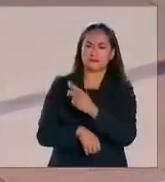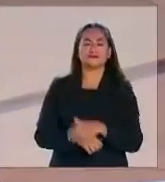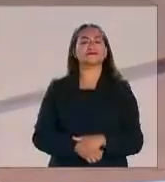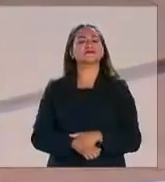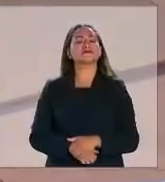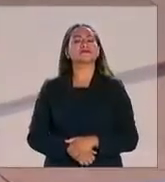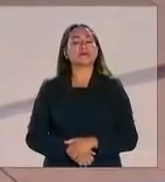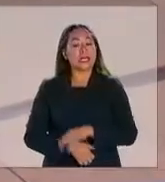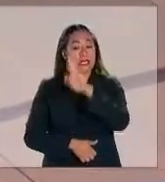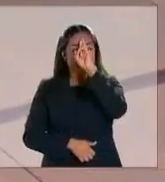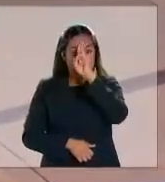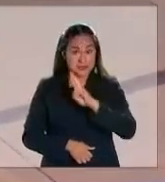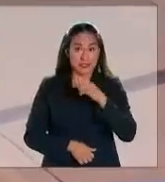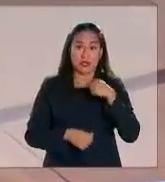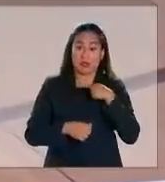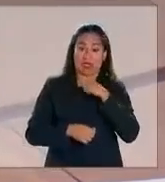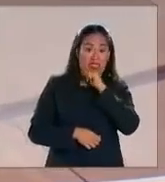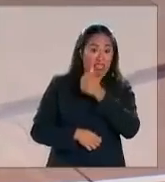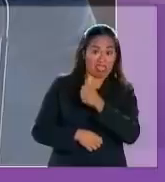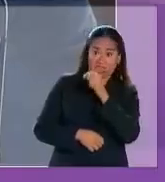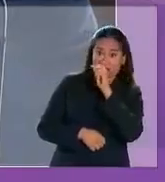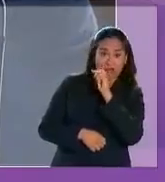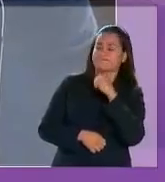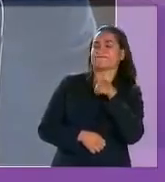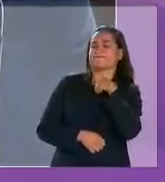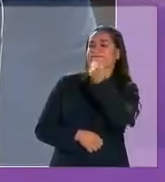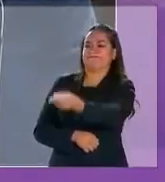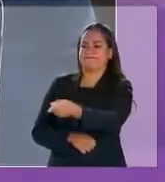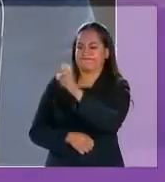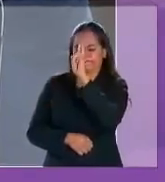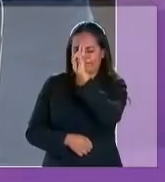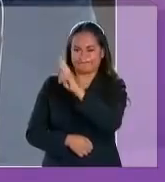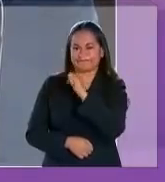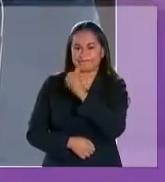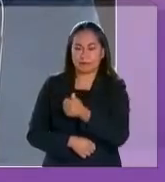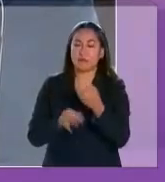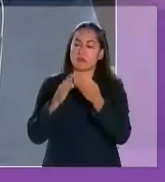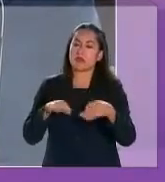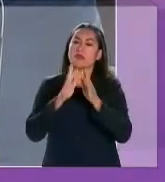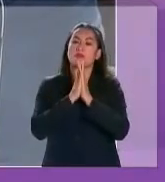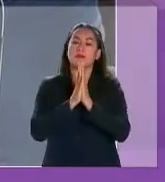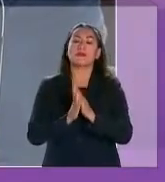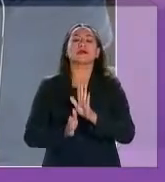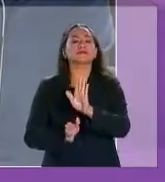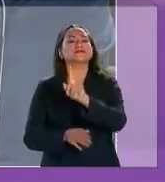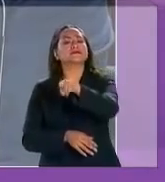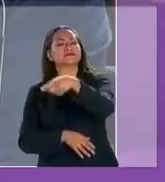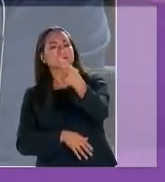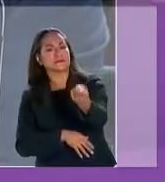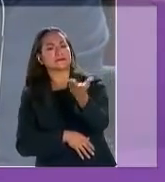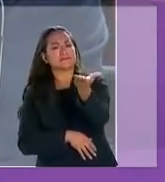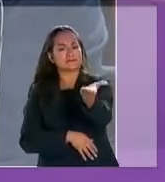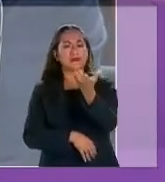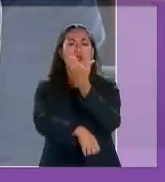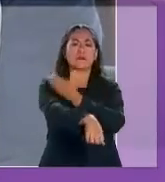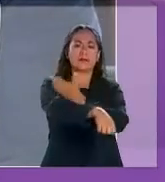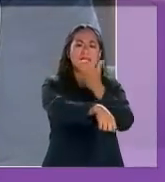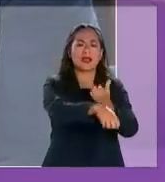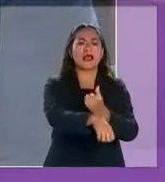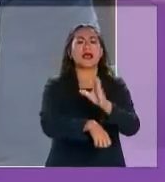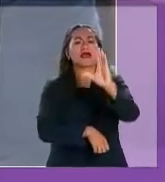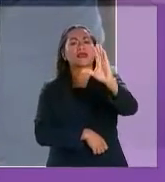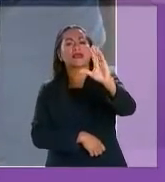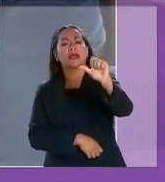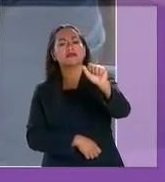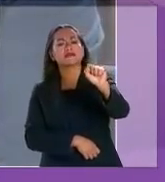respeta a sí mismo no va a tener respeto tembló lo entiendo jorge castañeda su creador de estrategia y ex canciller mexicano sugiere pintar una